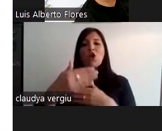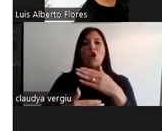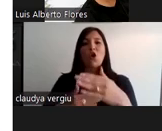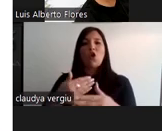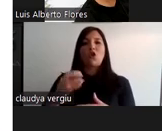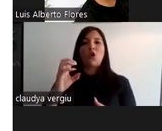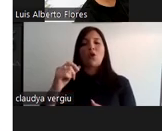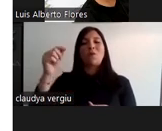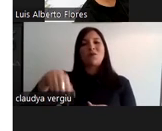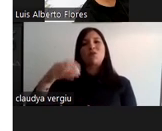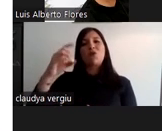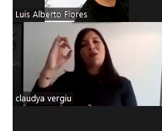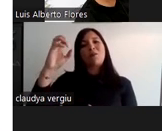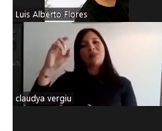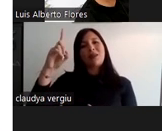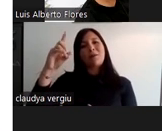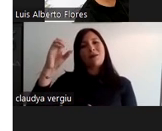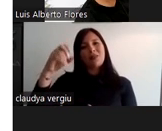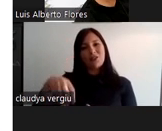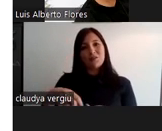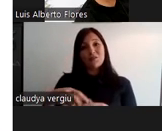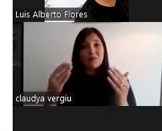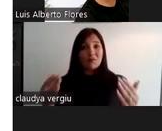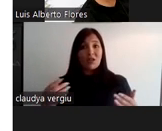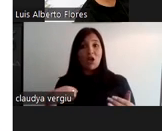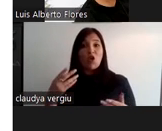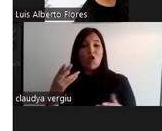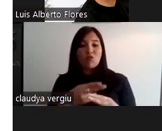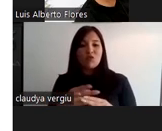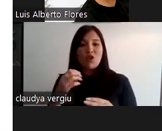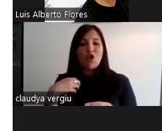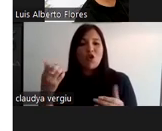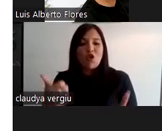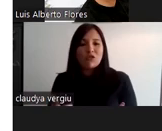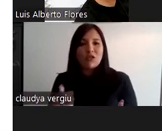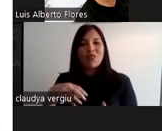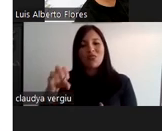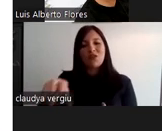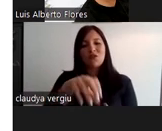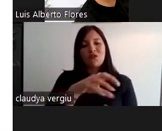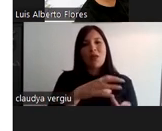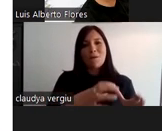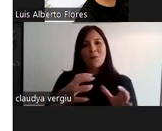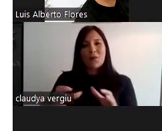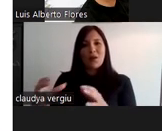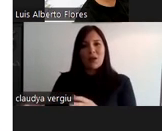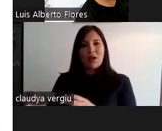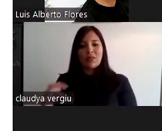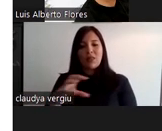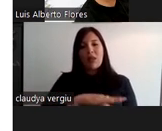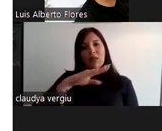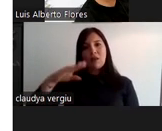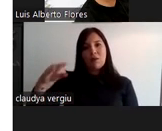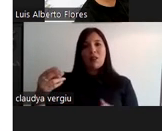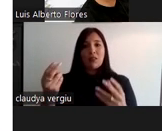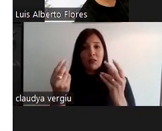en el mismo departamento Entonces se va de esta manera vamos a conseguir promocionar diferentes paquetes y niveles de a niveles y diferentes niveles de precio qué